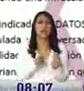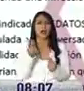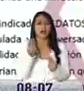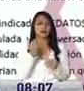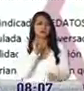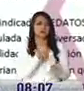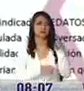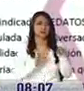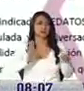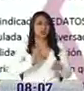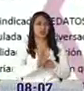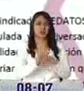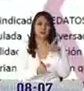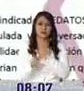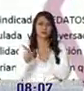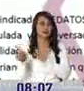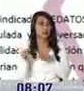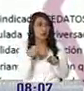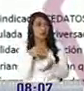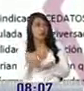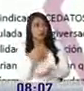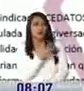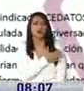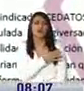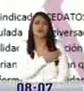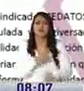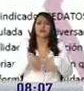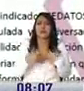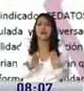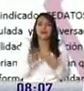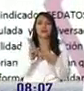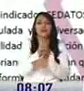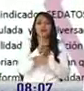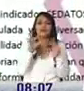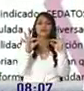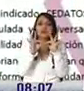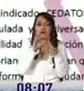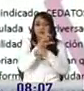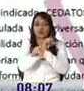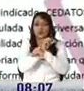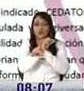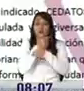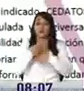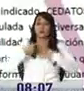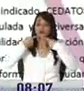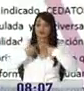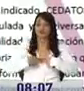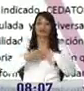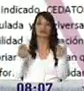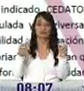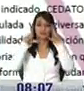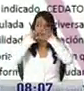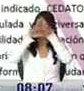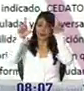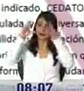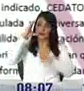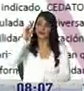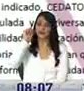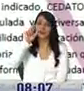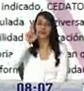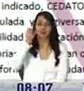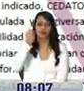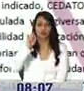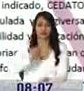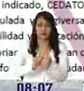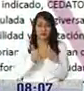credibilidad institucional utilizando métodos digitales debemos manifestar a la opinión pública que se datos y cada uno de los servidores que